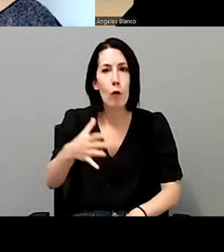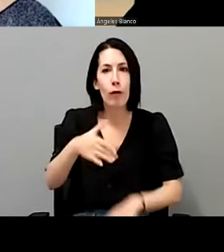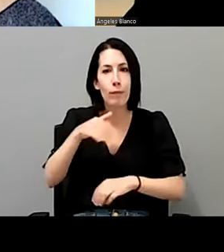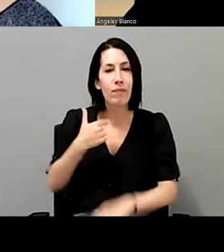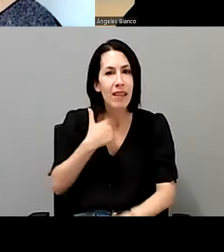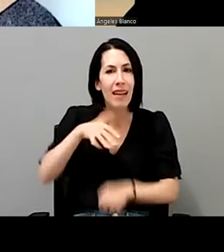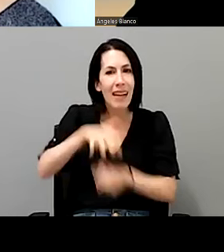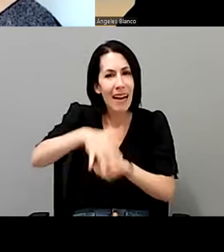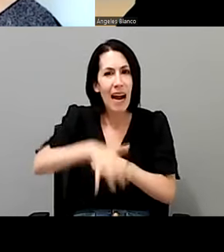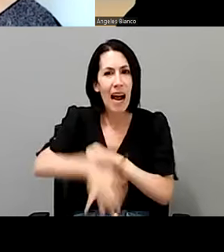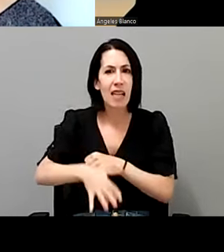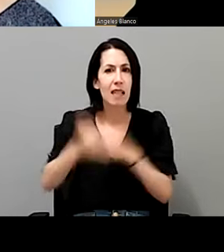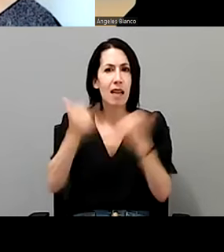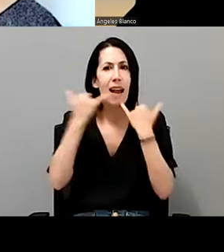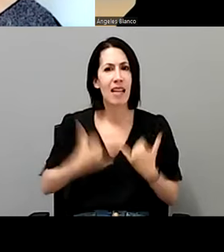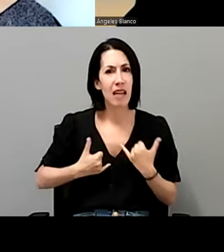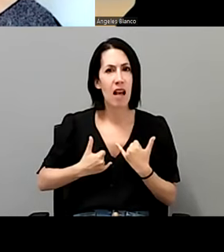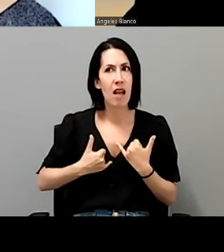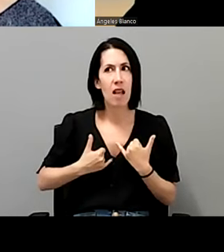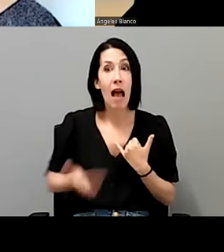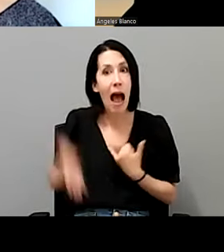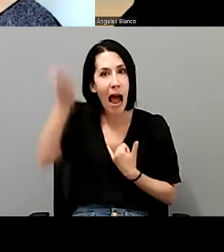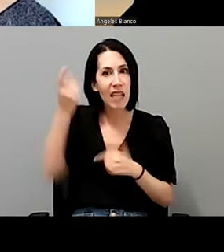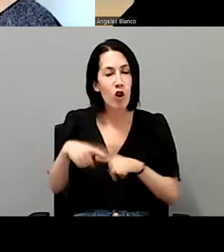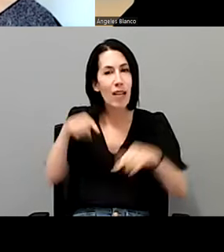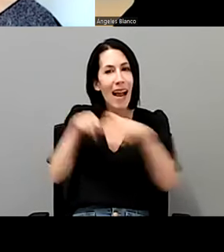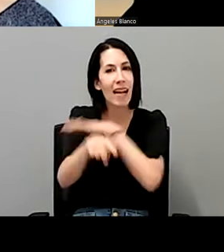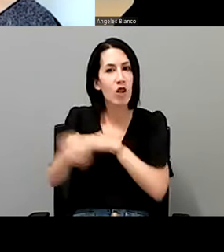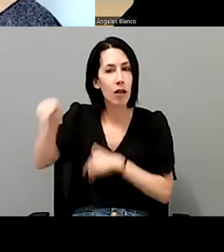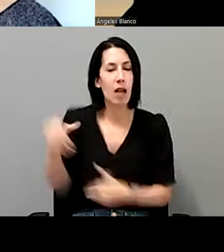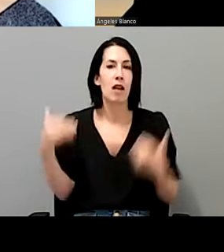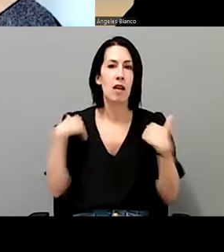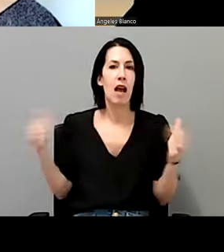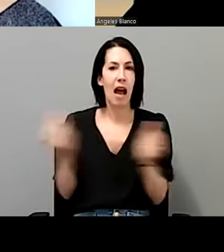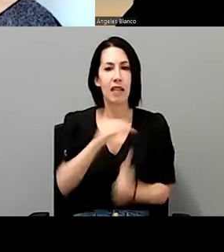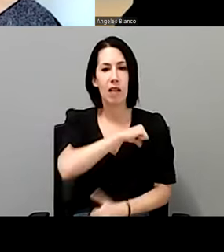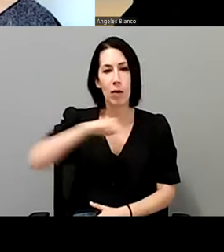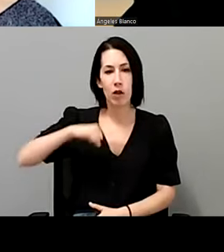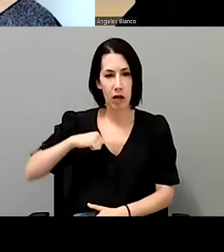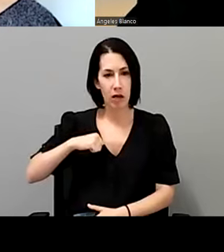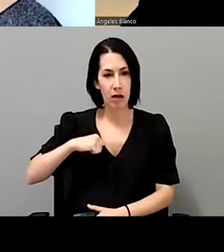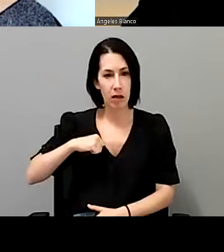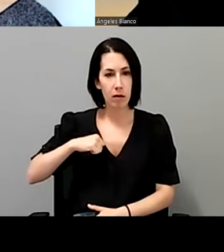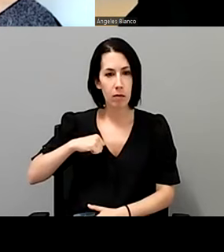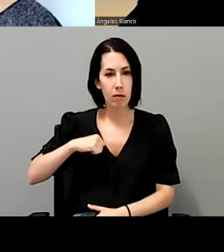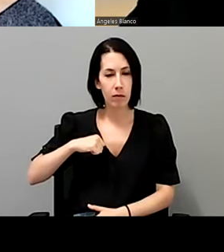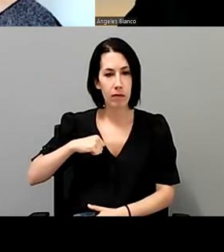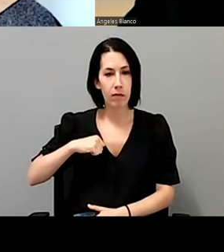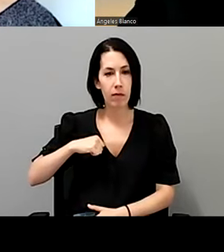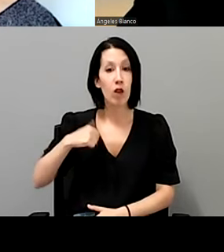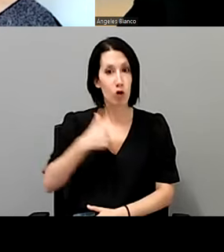etcétera, es mi asistente personal. Yo decido con quién y ella me ayuda en la